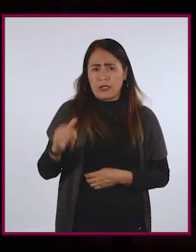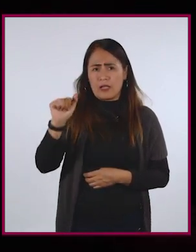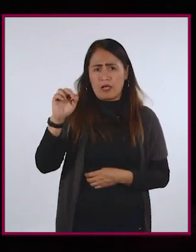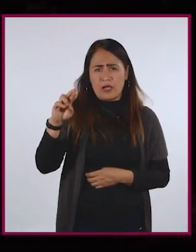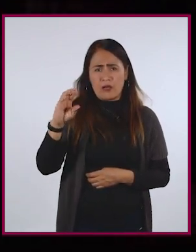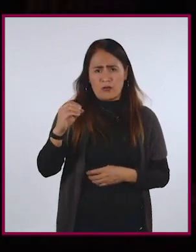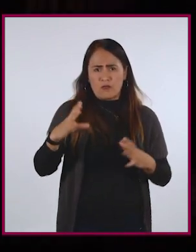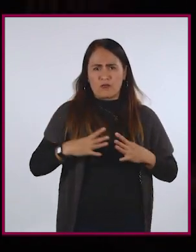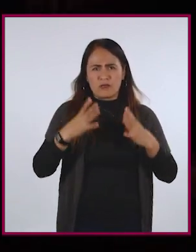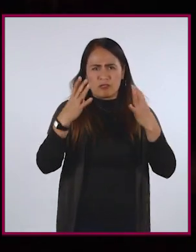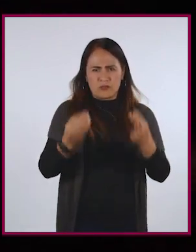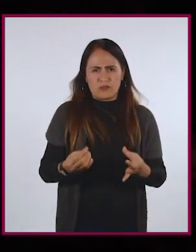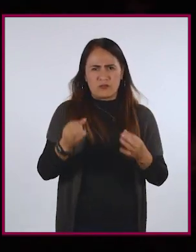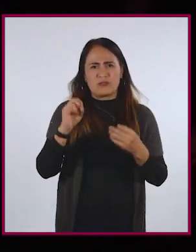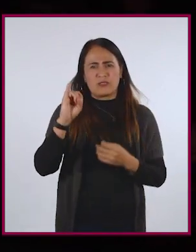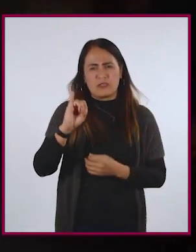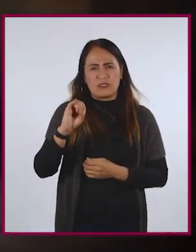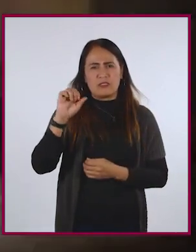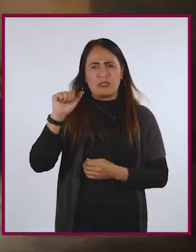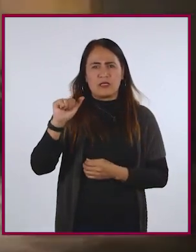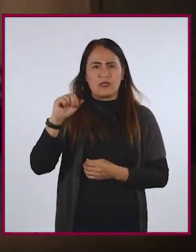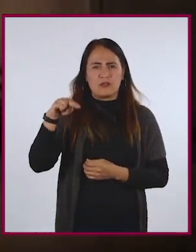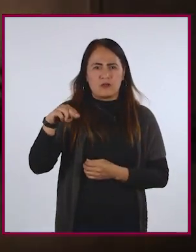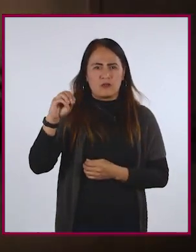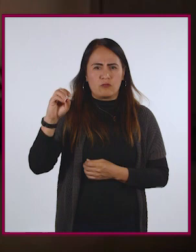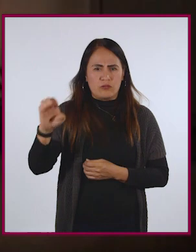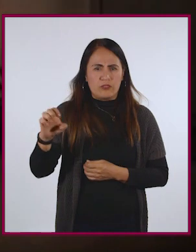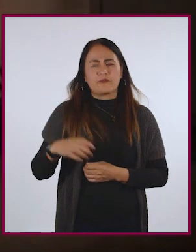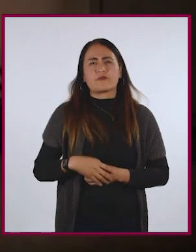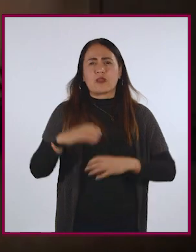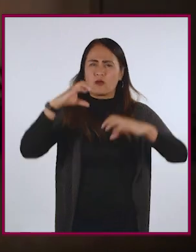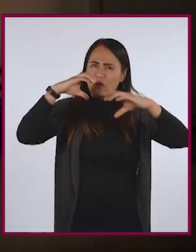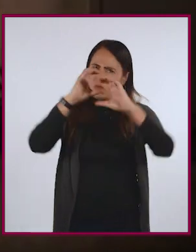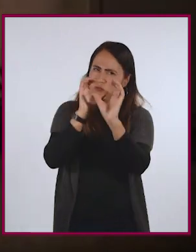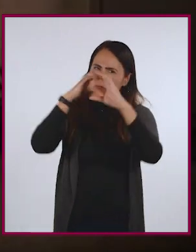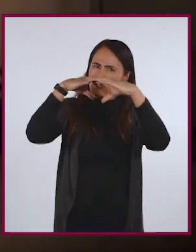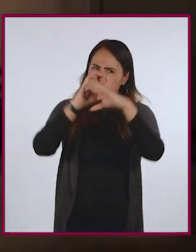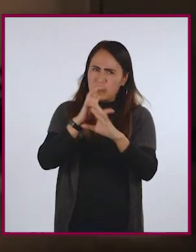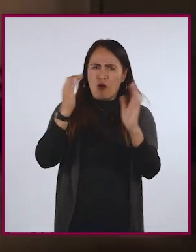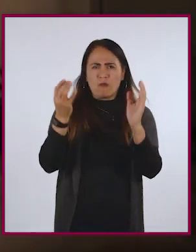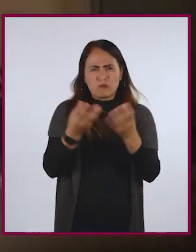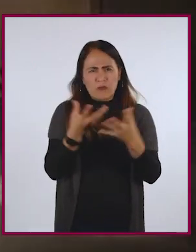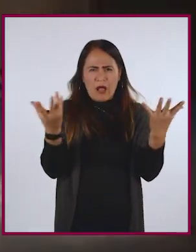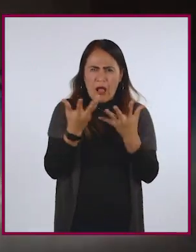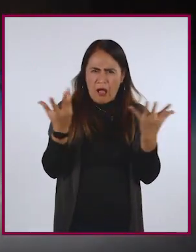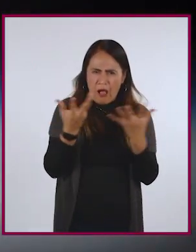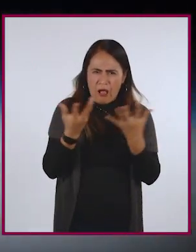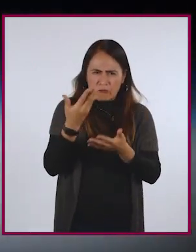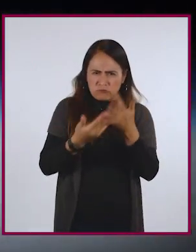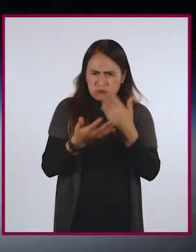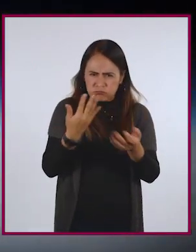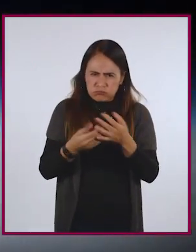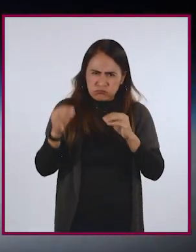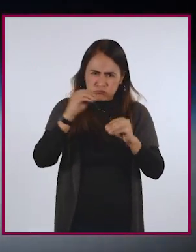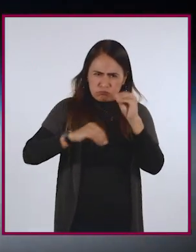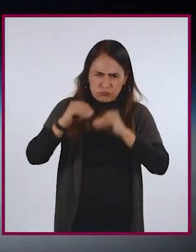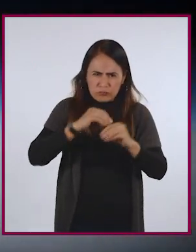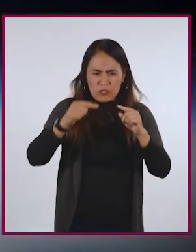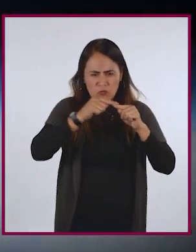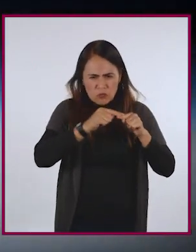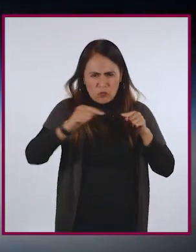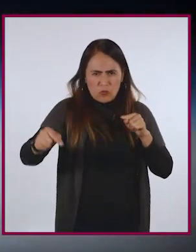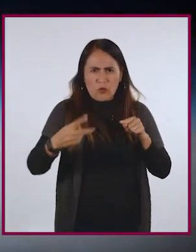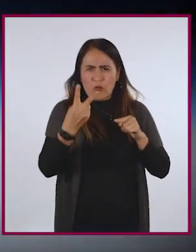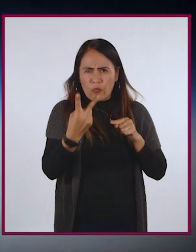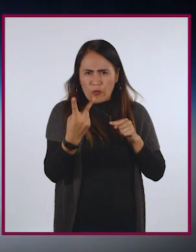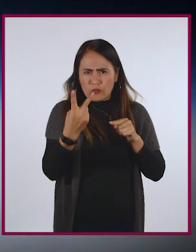con la fundación del INAOE es la construcción de un telescopio de 2 metros de diámetro. Entonces, con